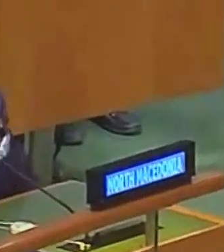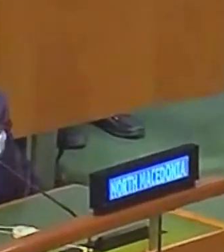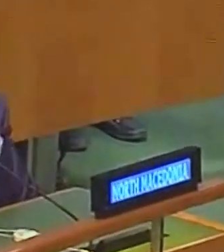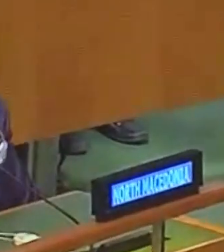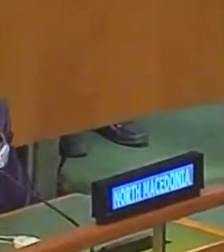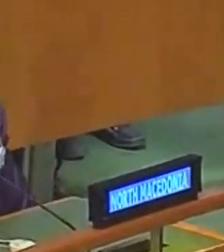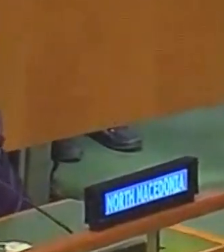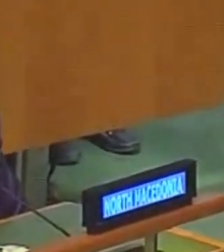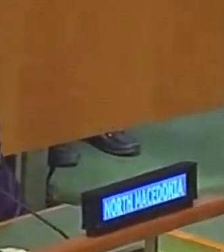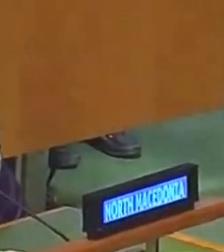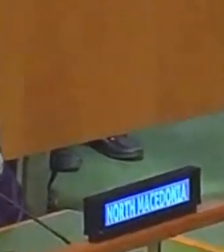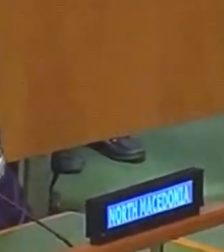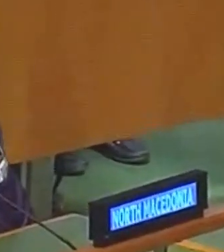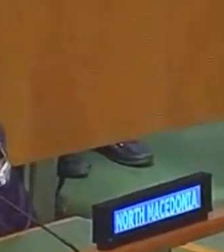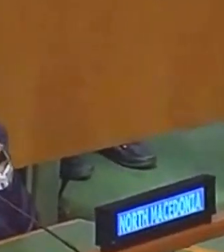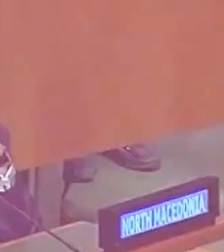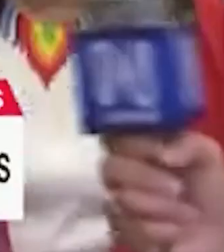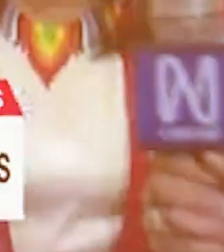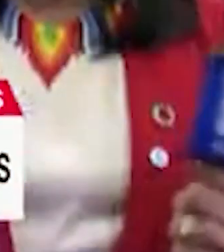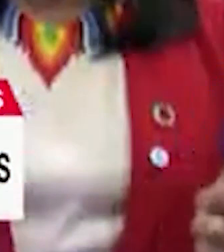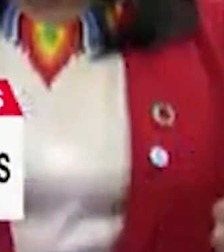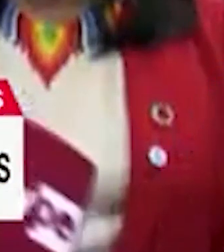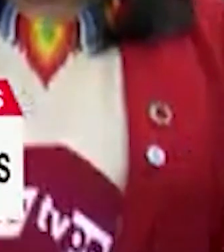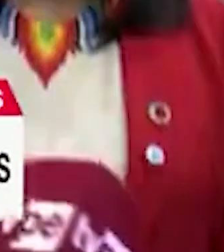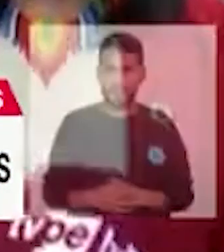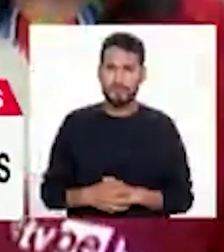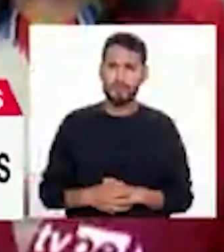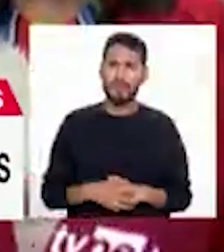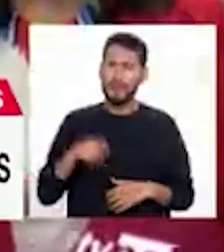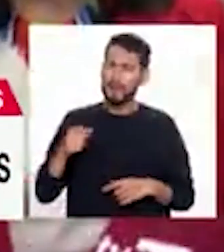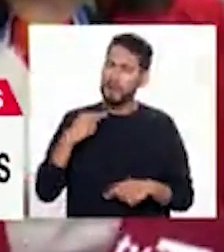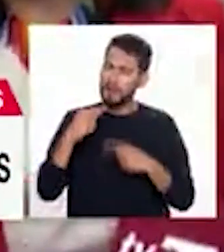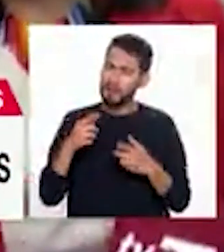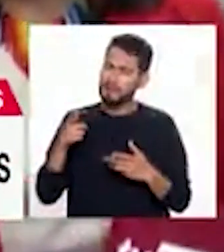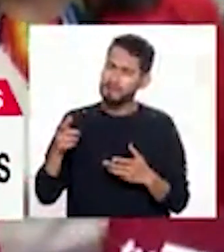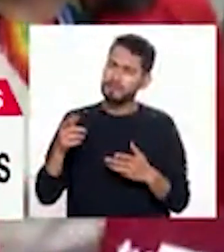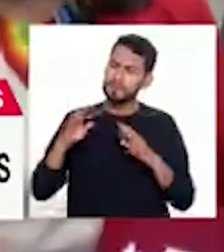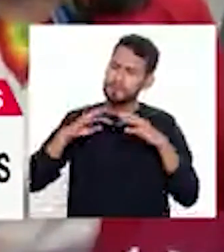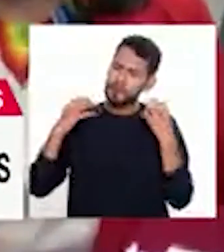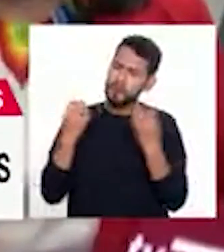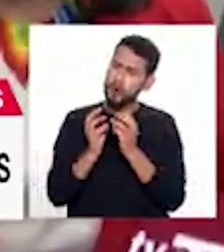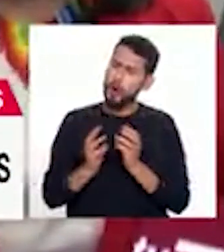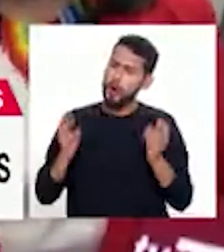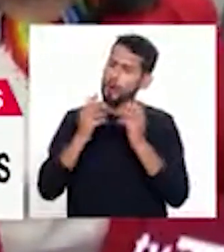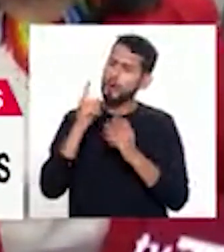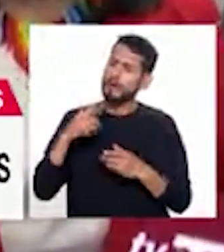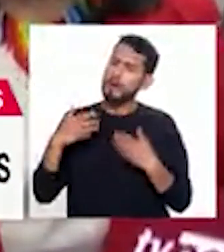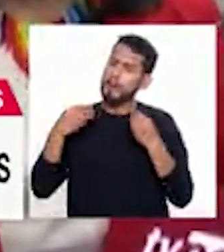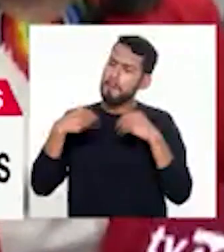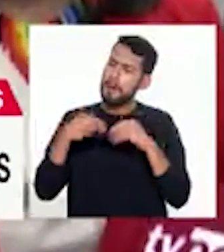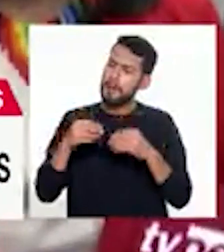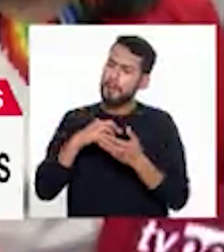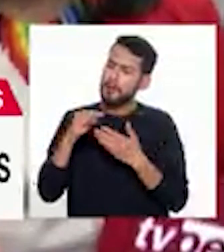tensión y las diferencias entre Boluarte y la reportera. Presidenta, ayer usted planteó ante el foro de la ONU un proyecto sobre plásticos en el